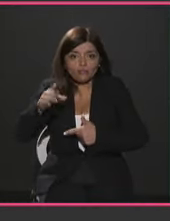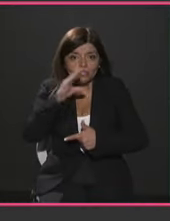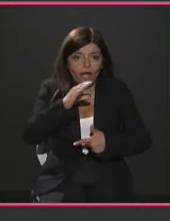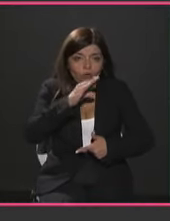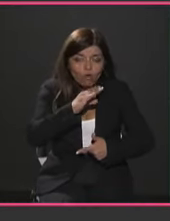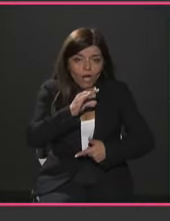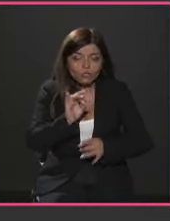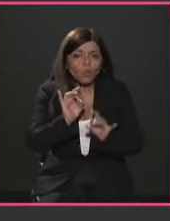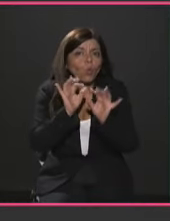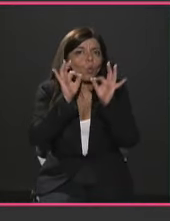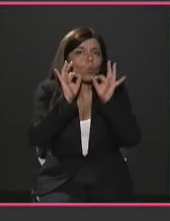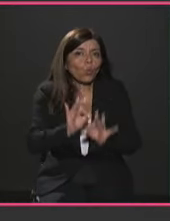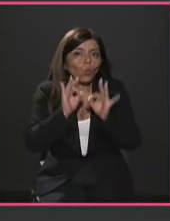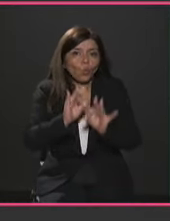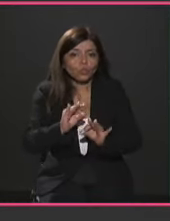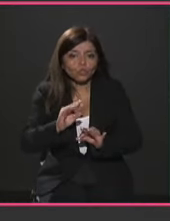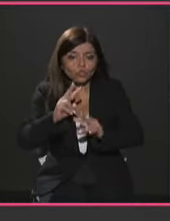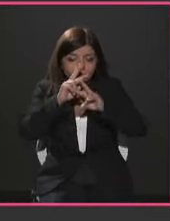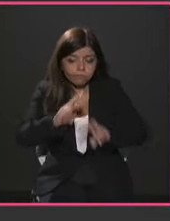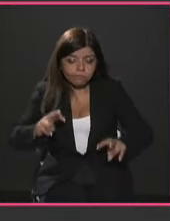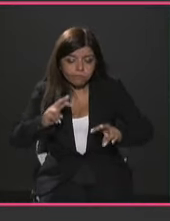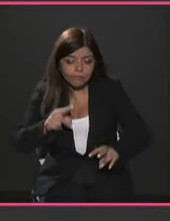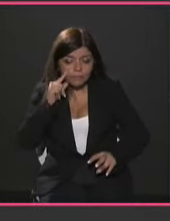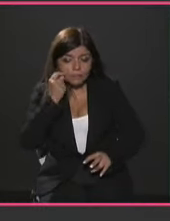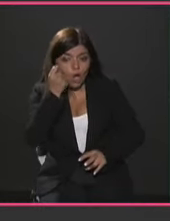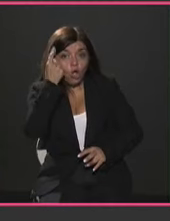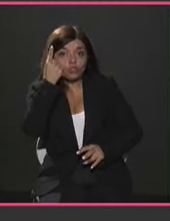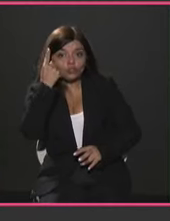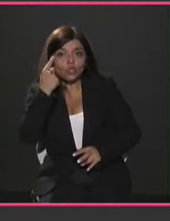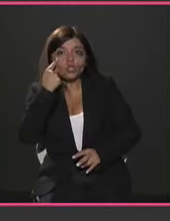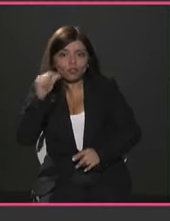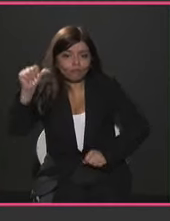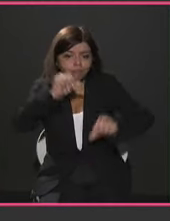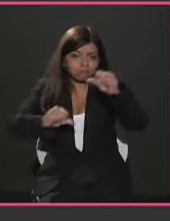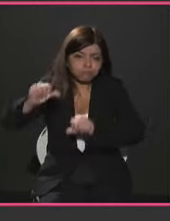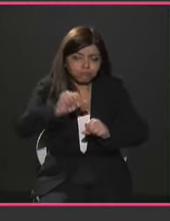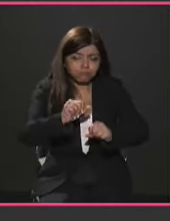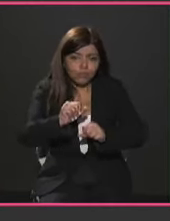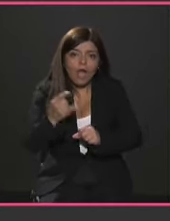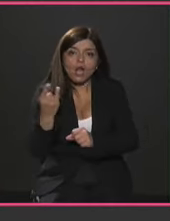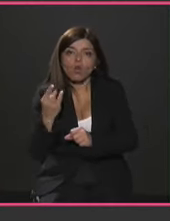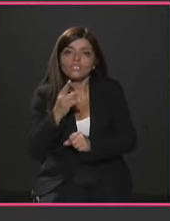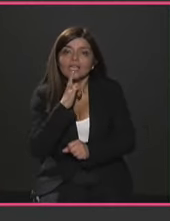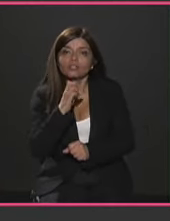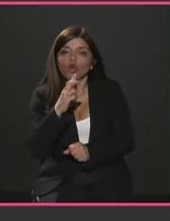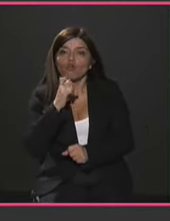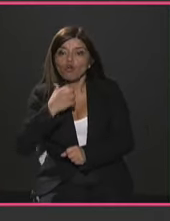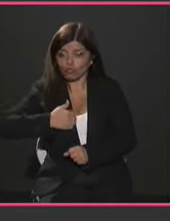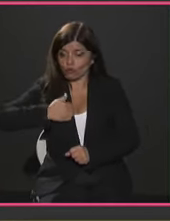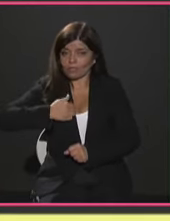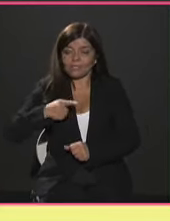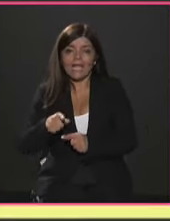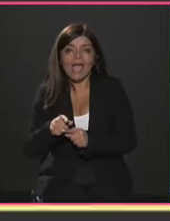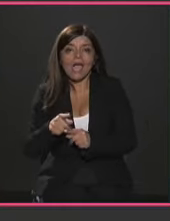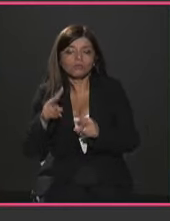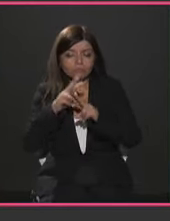porque tengo un un título sobre bacteriología en la universidad de Toronto que lo estaba utilizando y vi que habían virus que habían